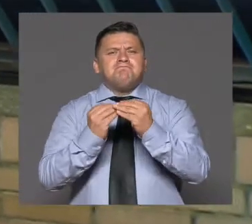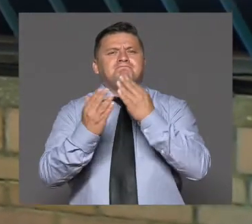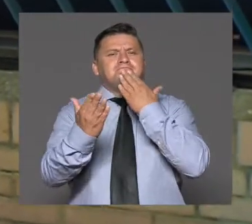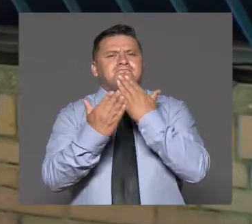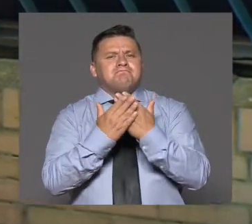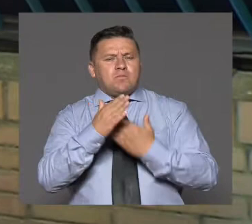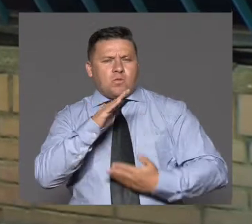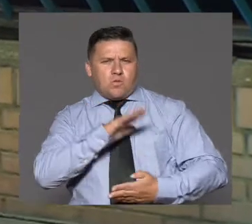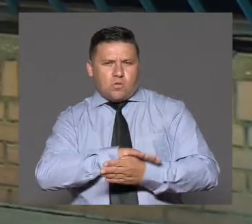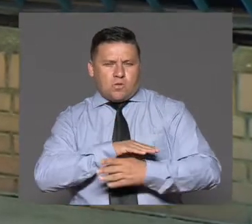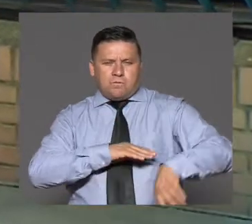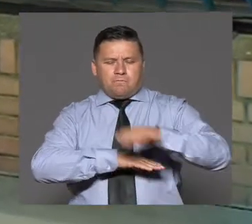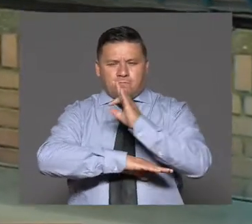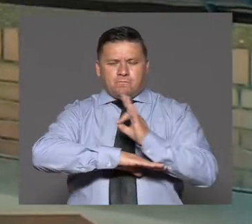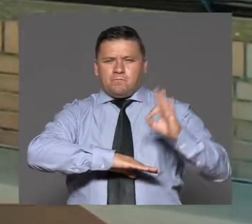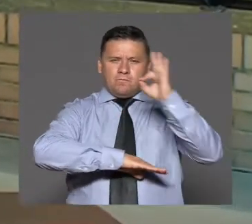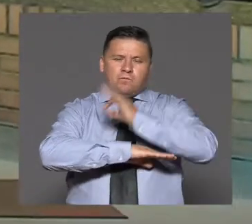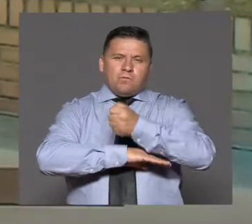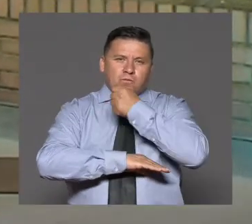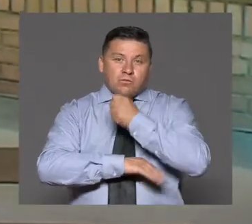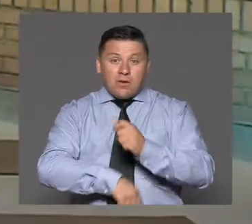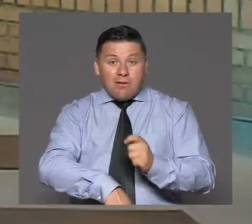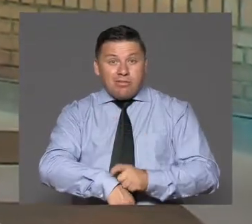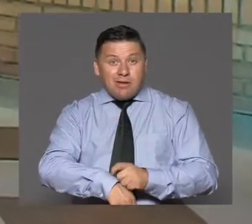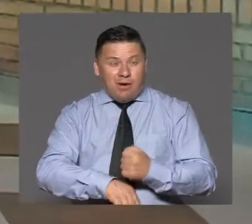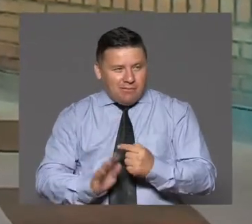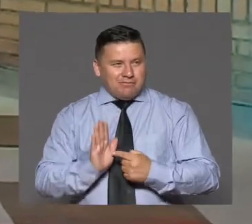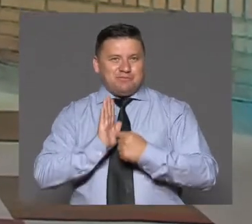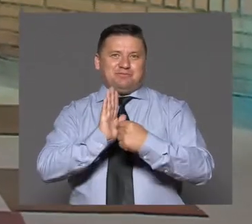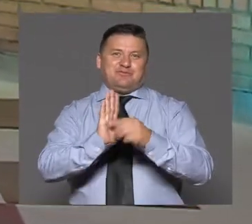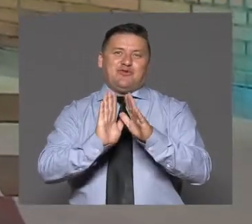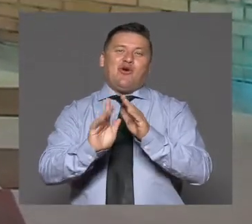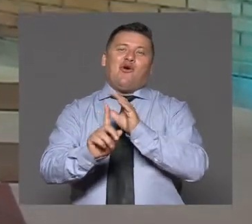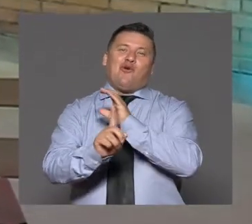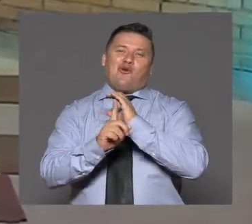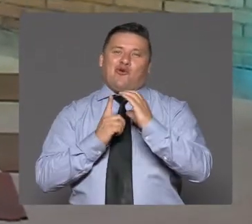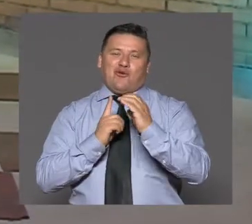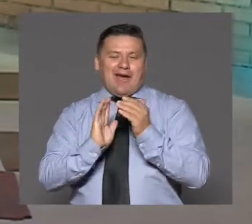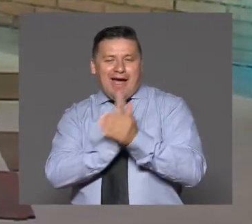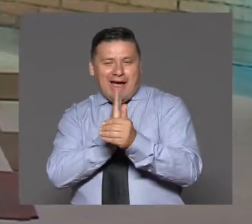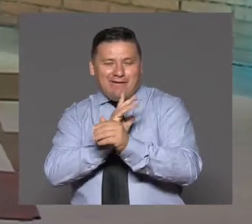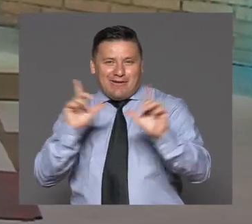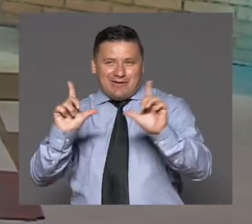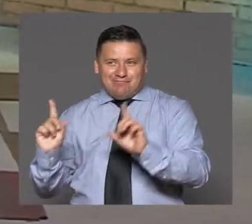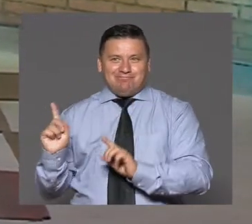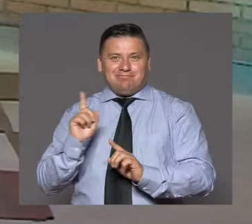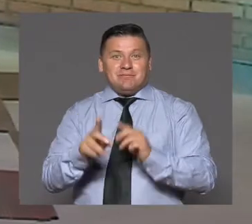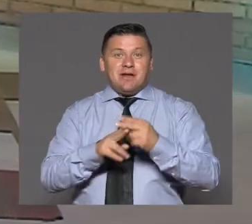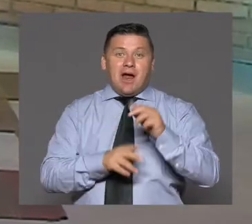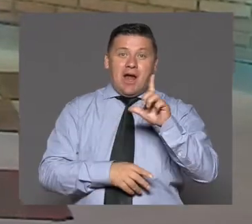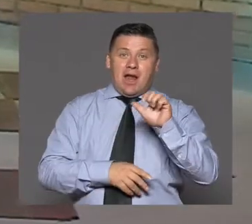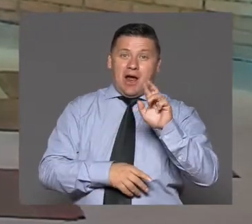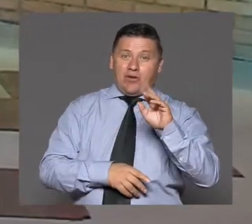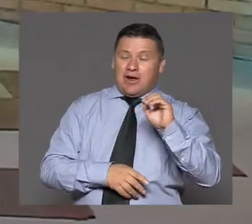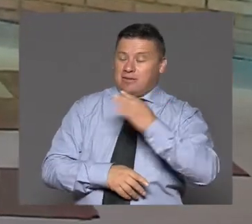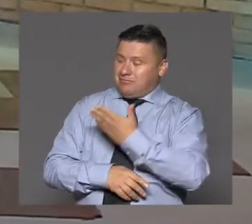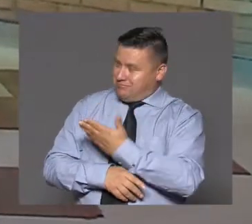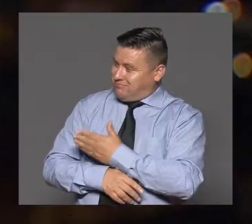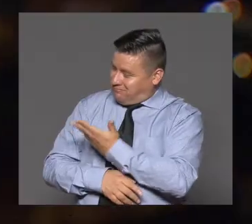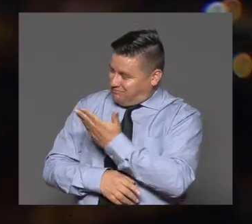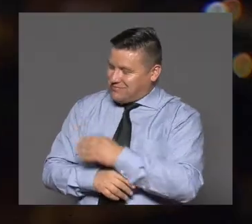Gracias por continuar en ESAP Noticias. Y llegó el momento de nuestra sección cultural, Talentos en Pantalla con Laura Chávez. Laura,